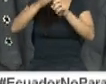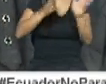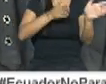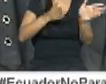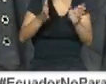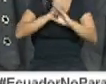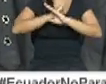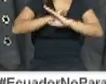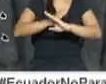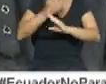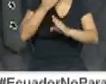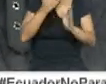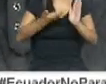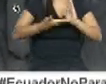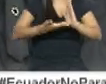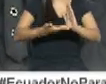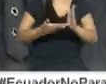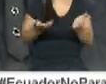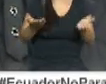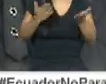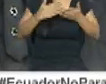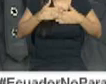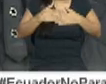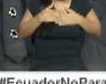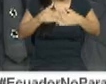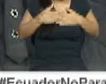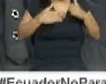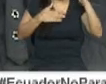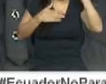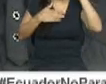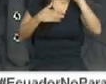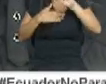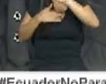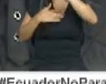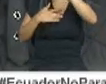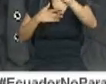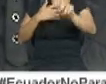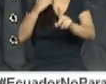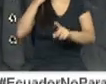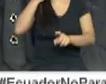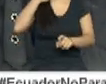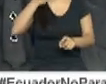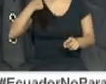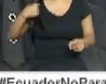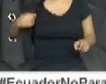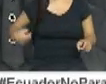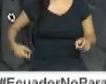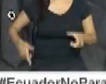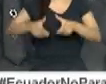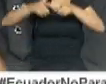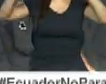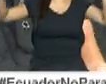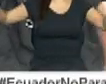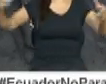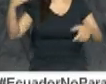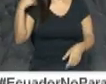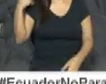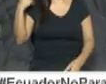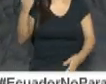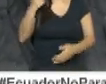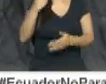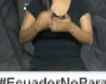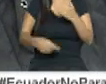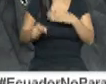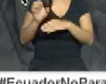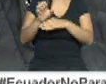del país, el modelo. Y en ese sentido, la pregunta es que actualmente necesitamos tener un ejército como el que nosotros tenemos. Un ejército que nosotros heredamos, o